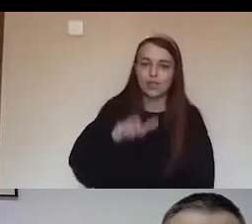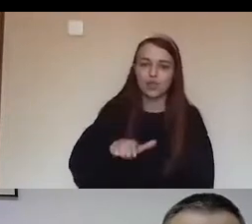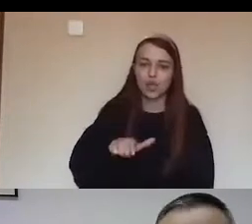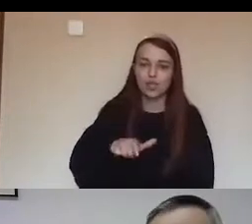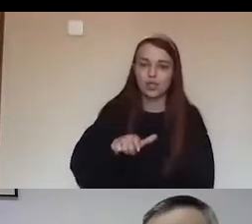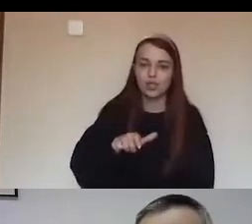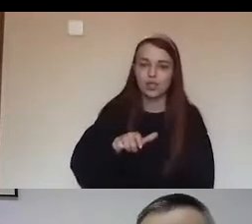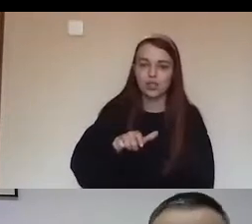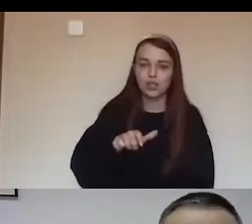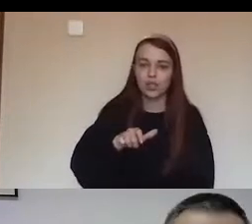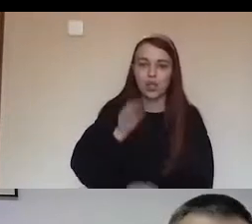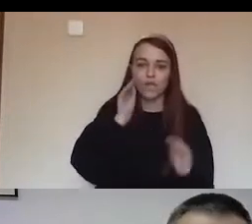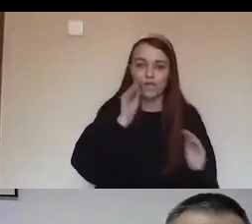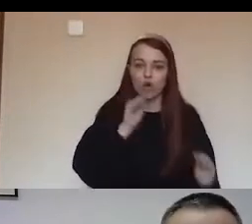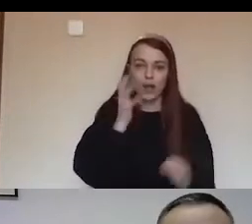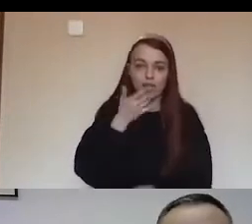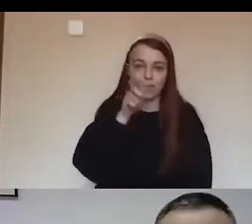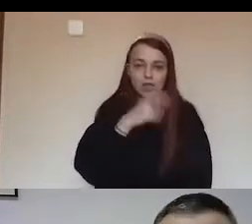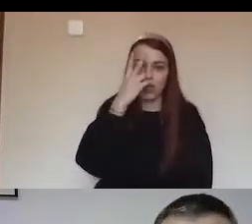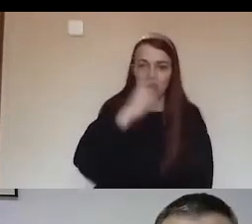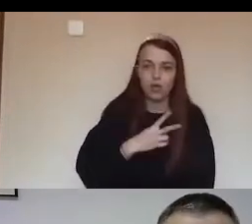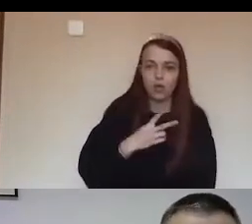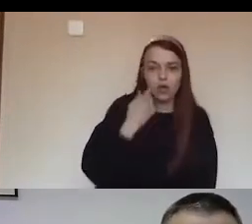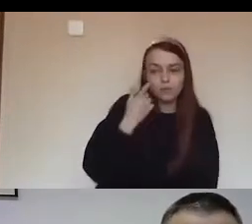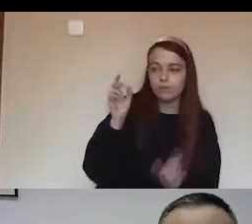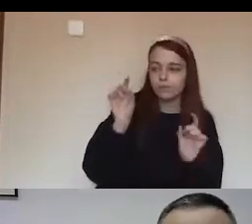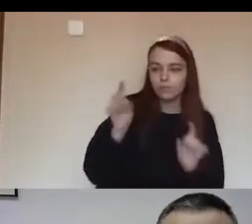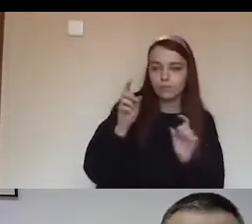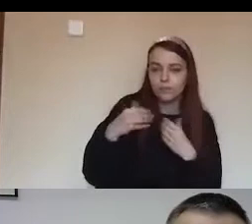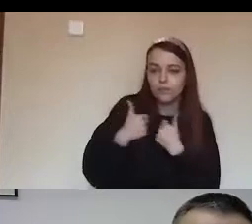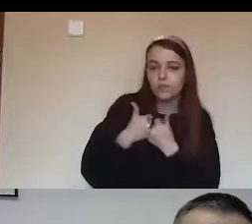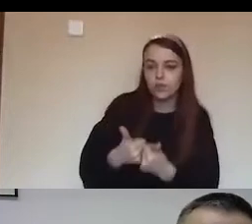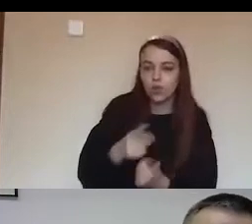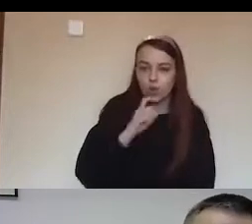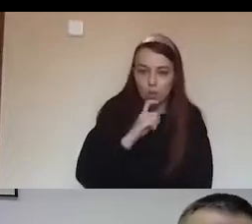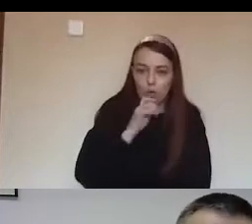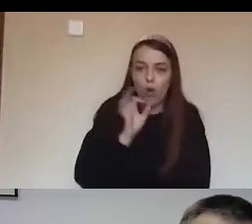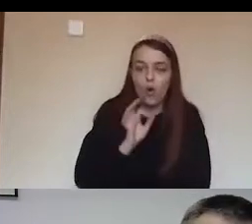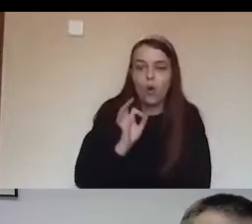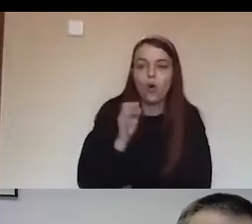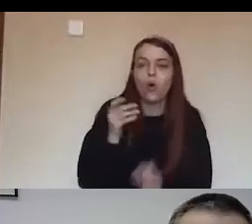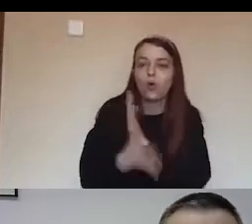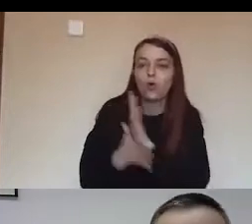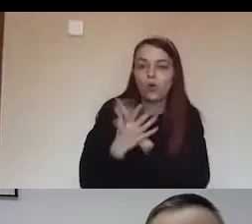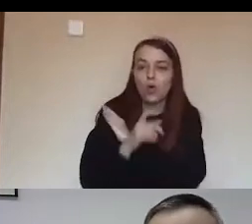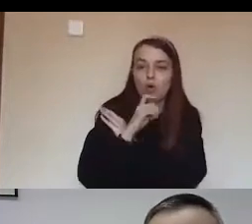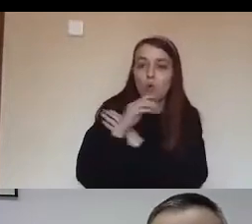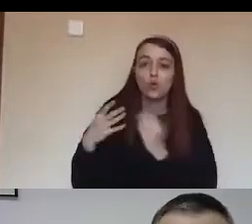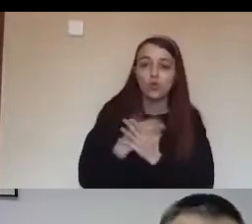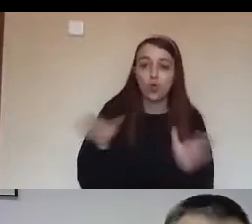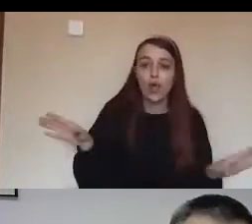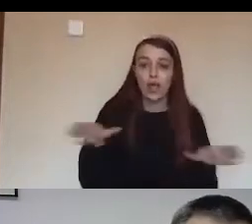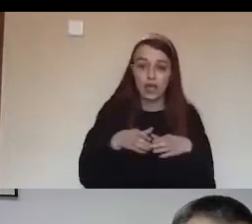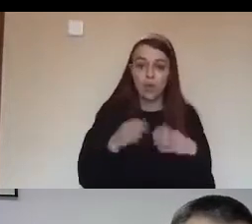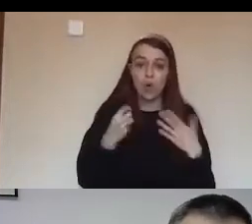atención personal. Si viene un ciego, ¿cómo lo vas a acompañar? ¿Cómo lo vas a audiodescribir? Estamos haciendo todo el equipo de difusión del museo,